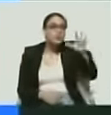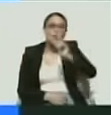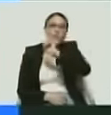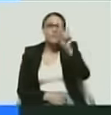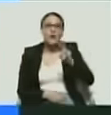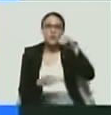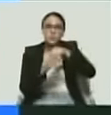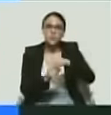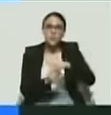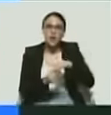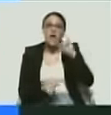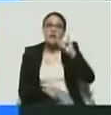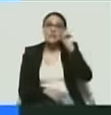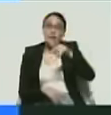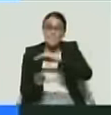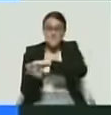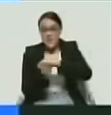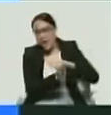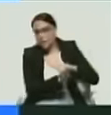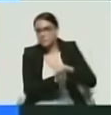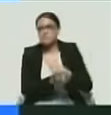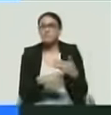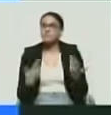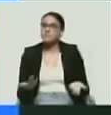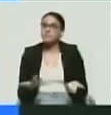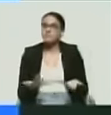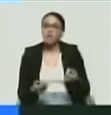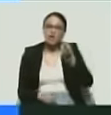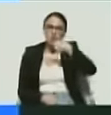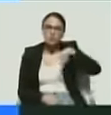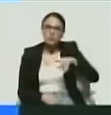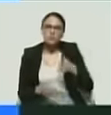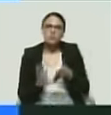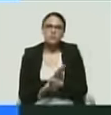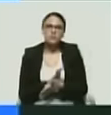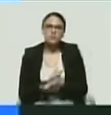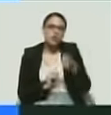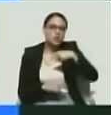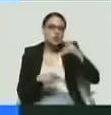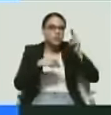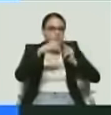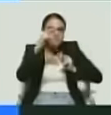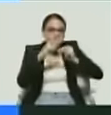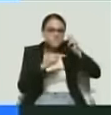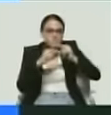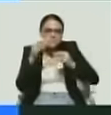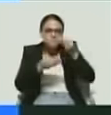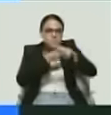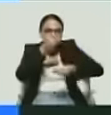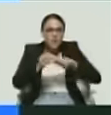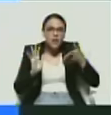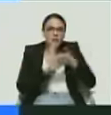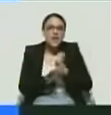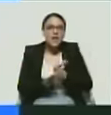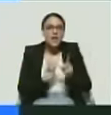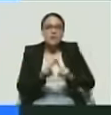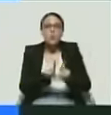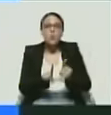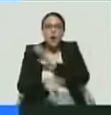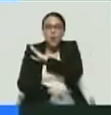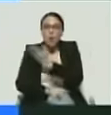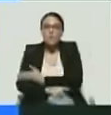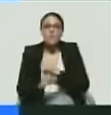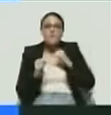parte, sin ánimo de caer en triunfalismo, estamos edificando la más poderosa maquinaria